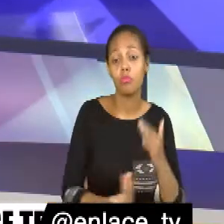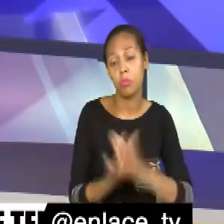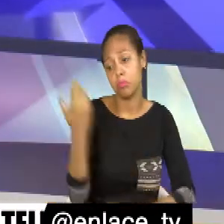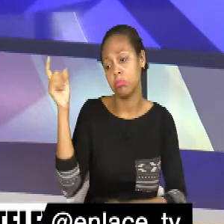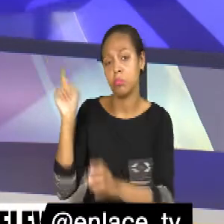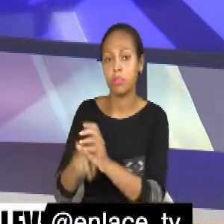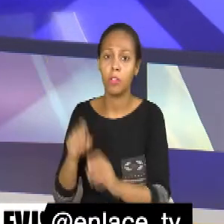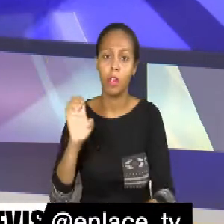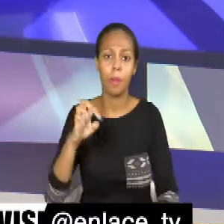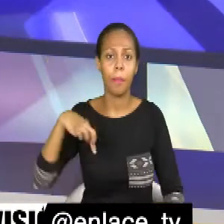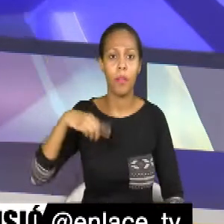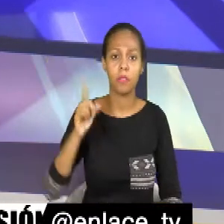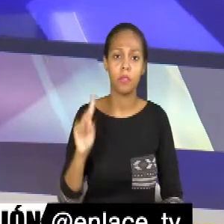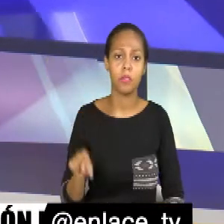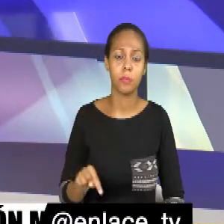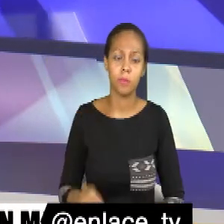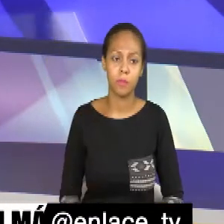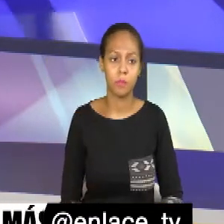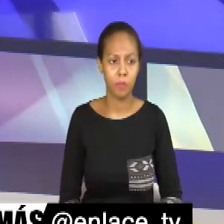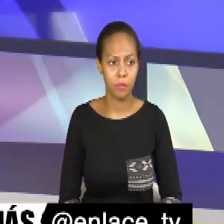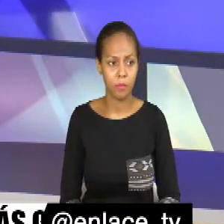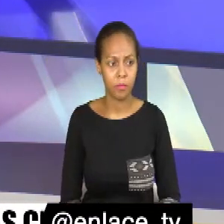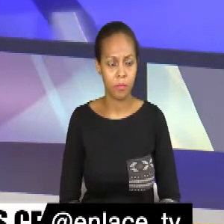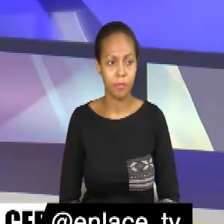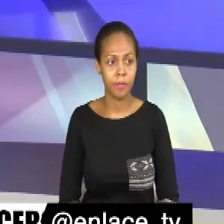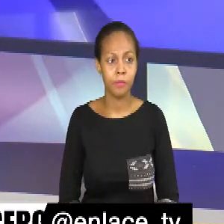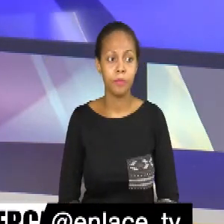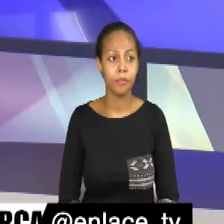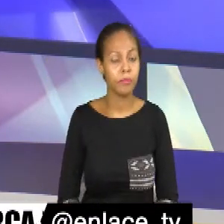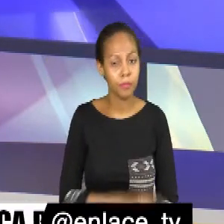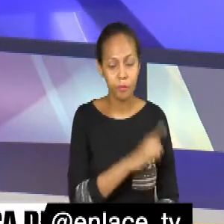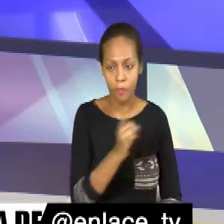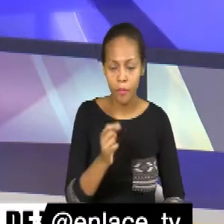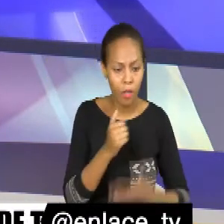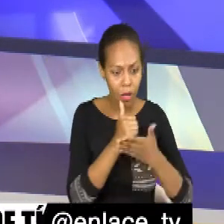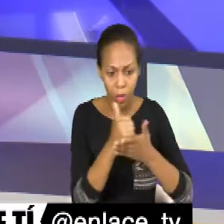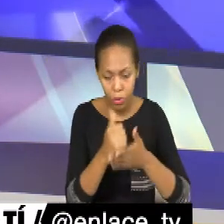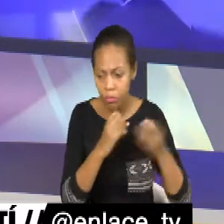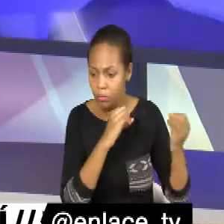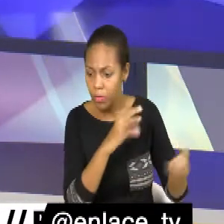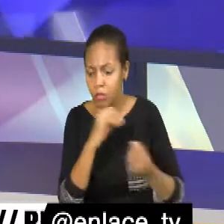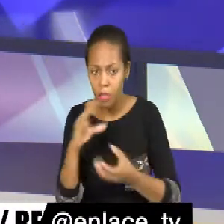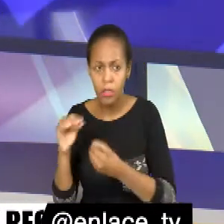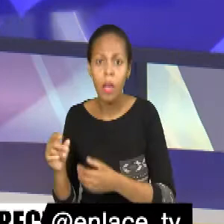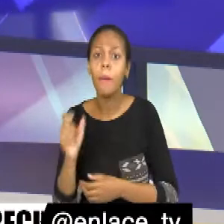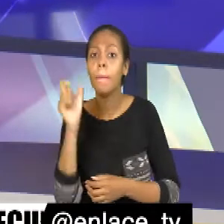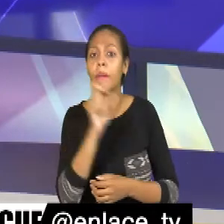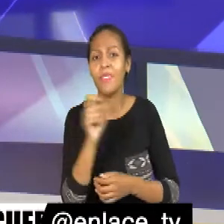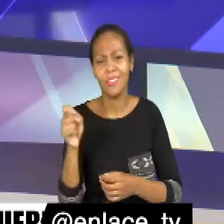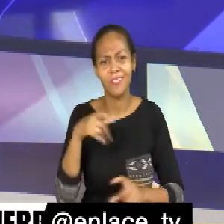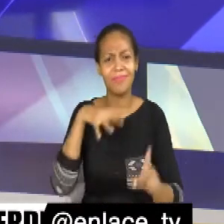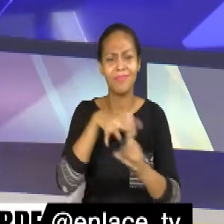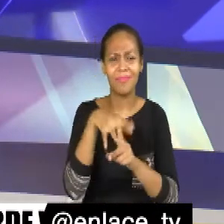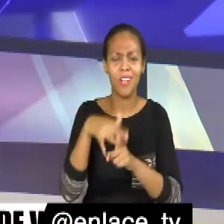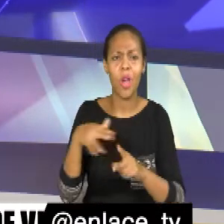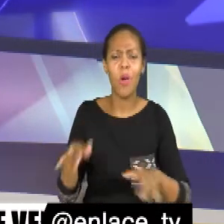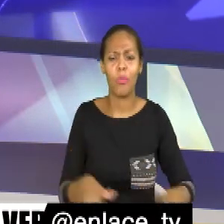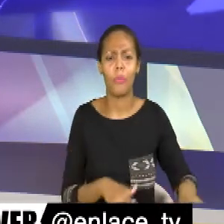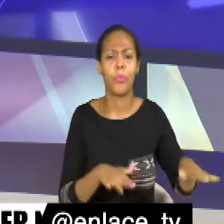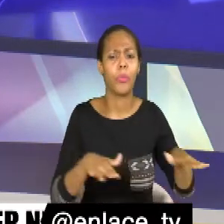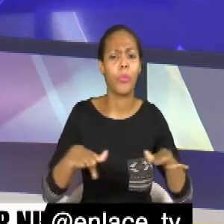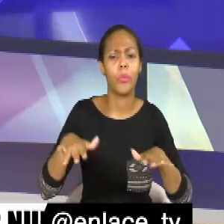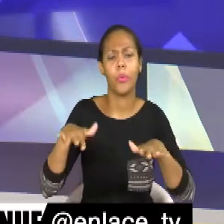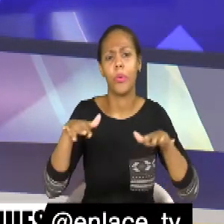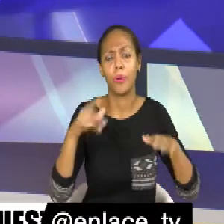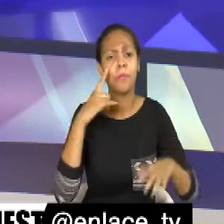Y continúa la entrega de ayudas humanitarias a damnificados por el invierno. El turno en esta ocasión fue para los afectados por las lluvias del asentamiento humano La Bendición